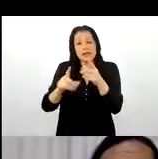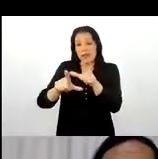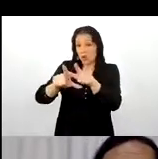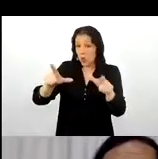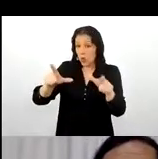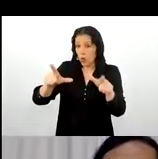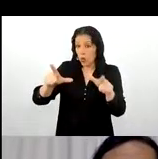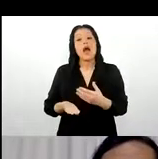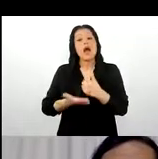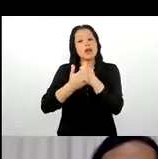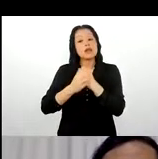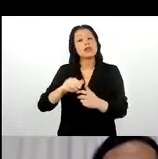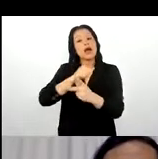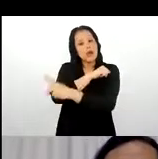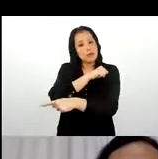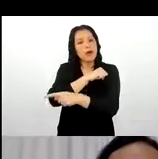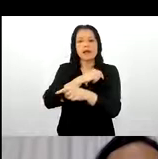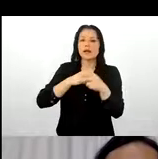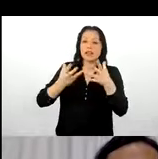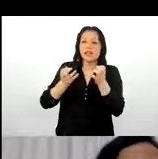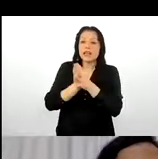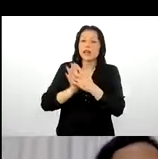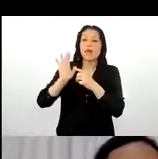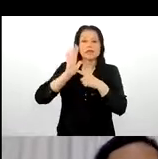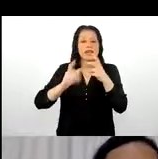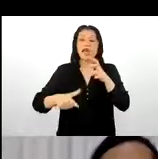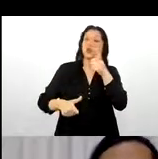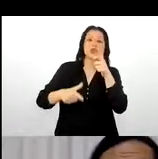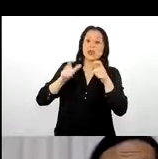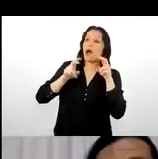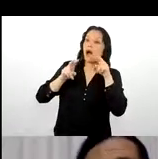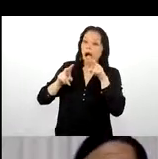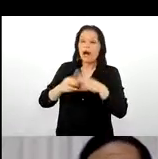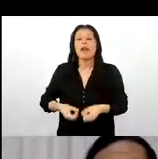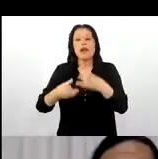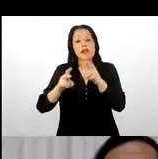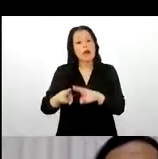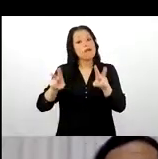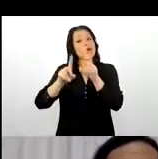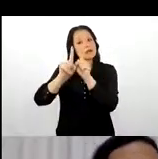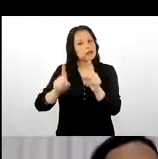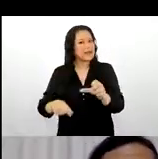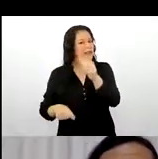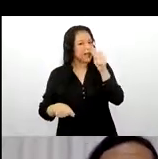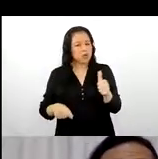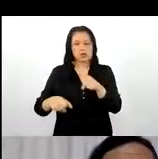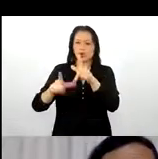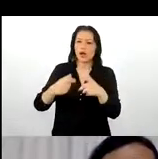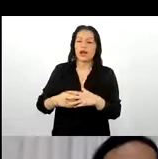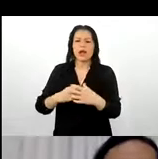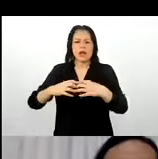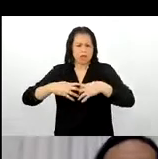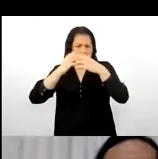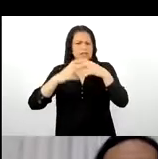país como un país bastante exótico, le brinda un valor de autenticidad a los destinos, empodera a la mujer, fomenta